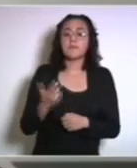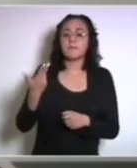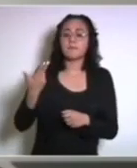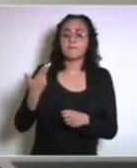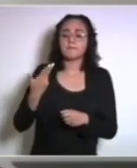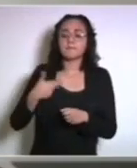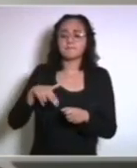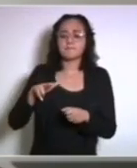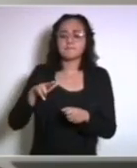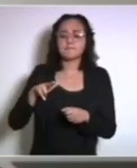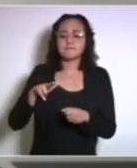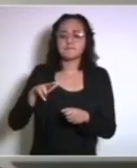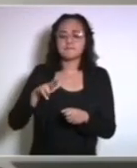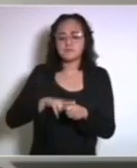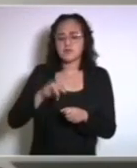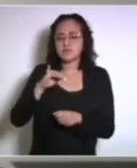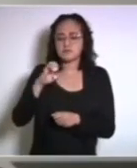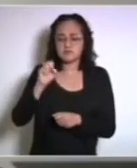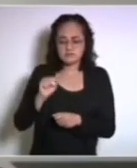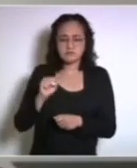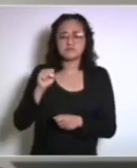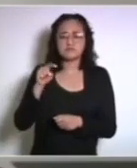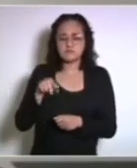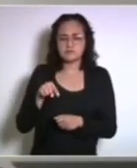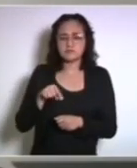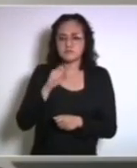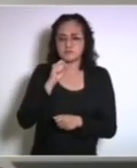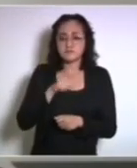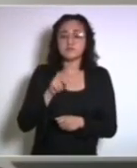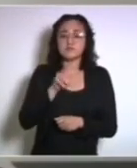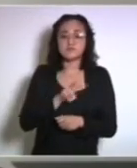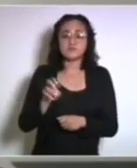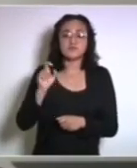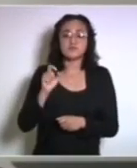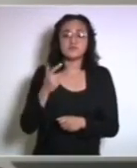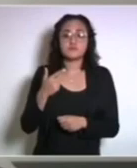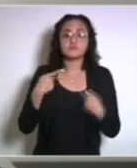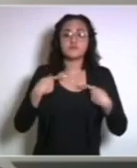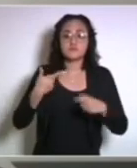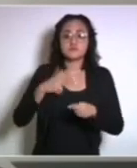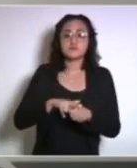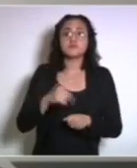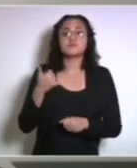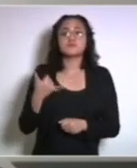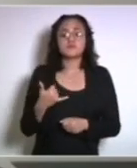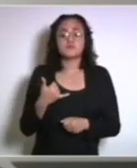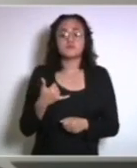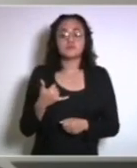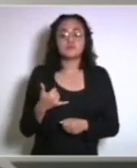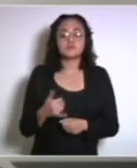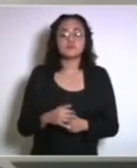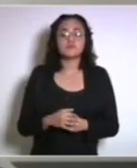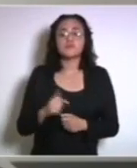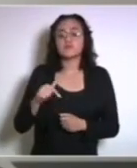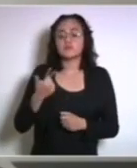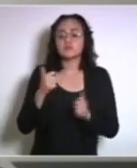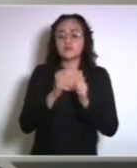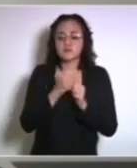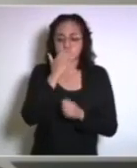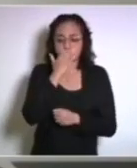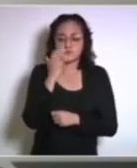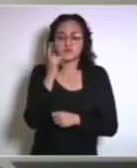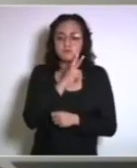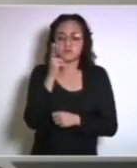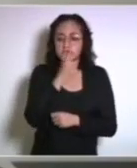El IMSS, el Instituto Mexicano del Seguro Social, 227 pacientes, 12 con